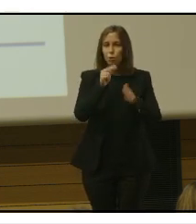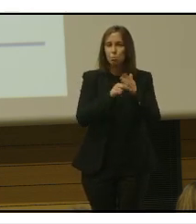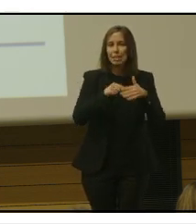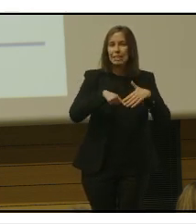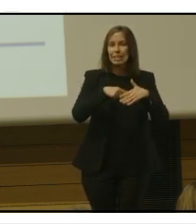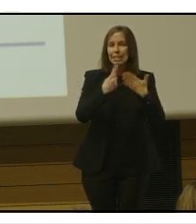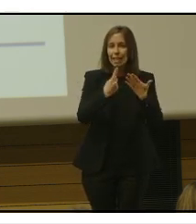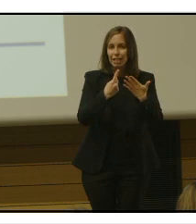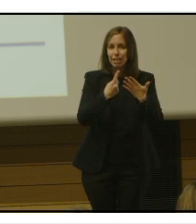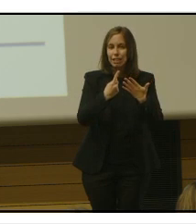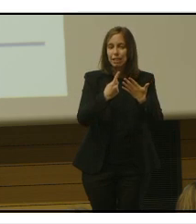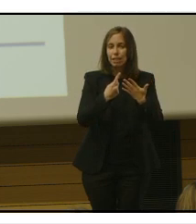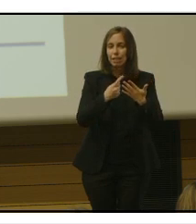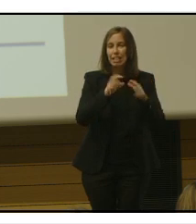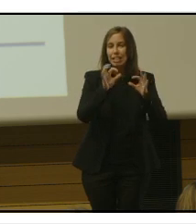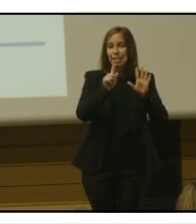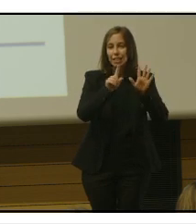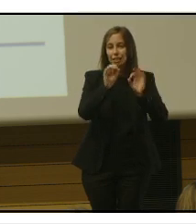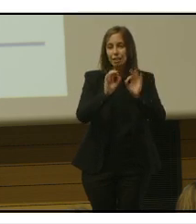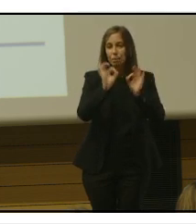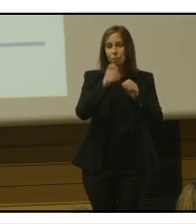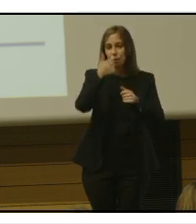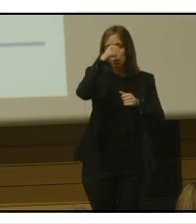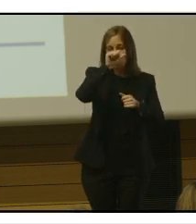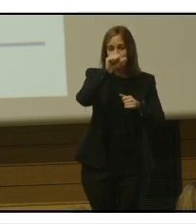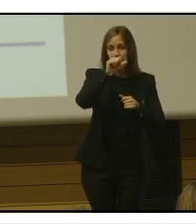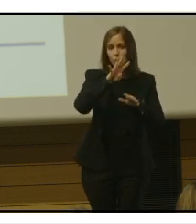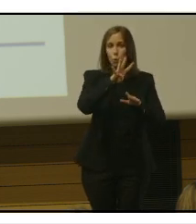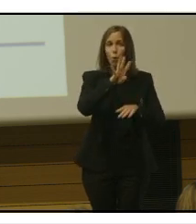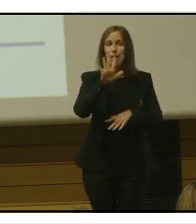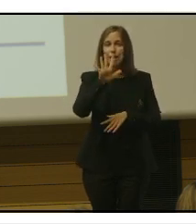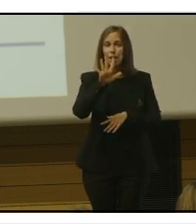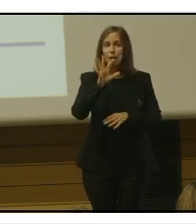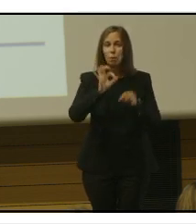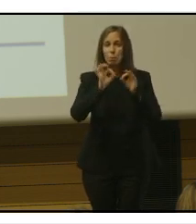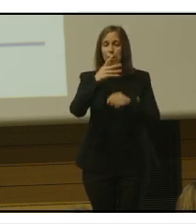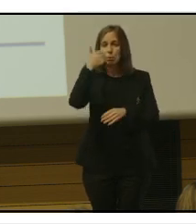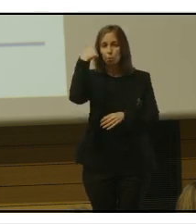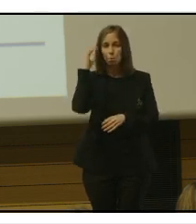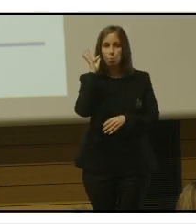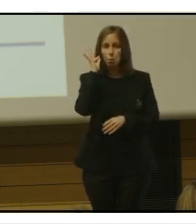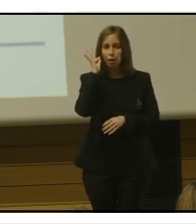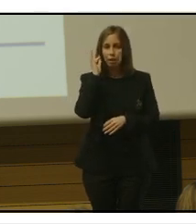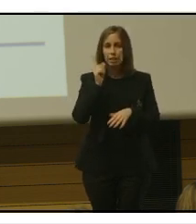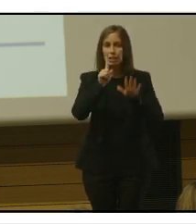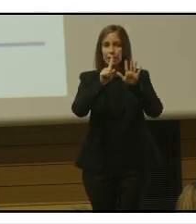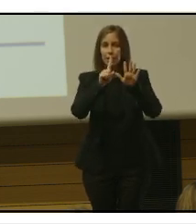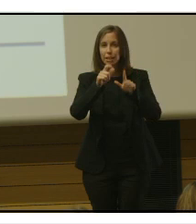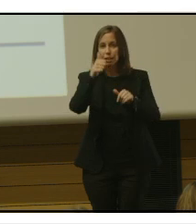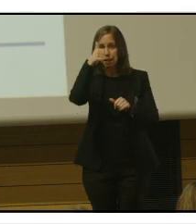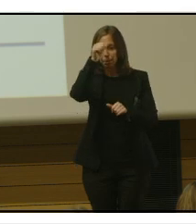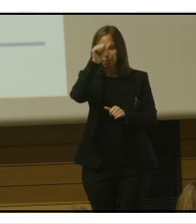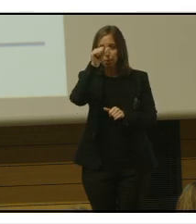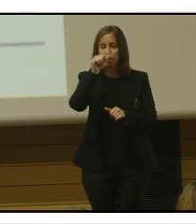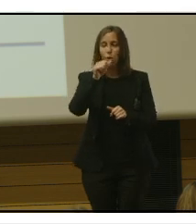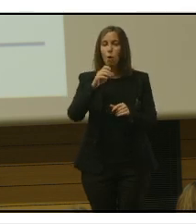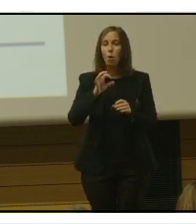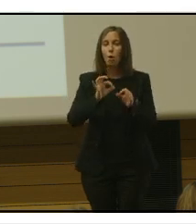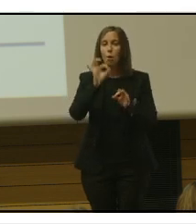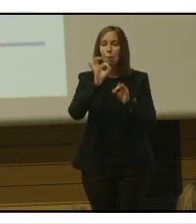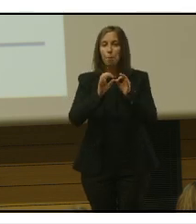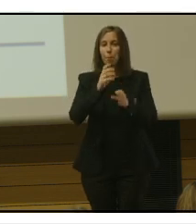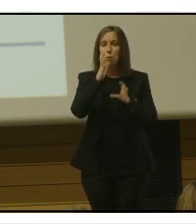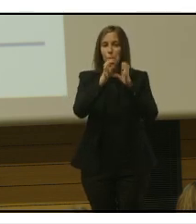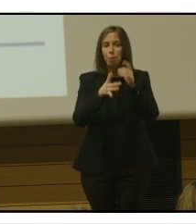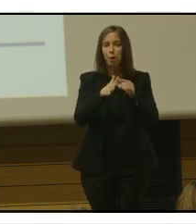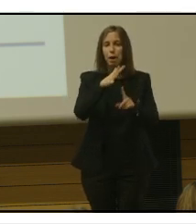2006 en el 60% aproximadamente en hombres y en el 45% en las mujeres. El 60% de los hombres estaban expuestos a humo ambiental,